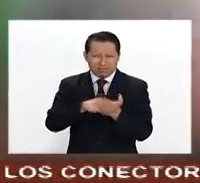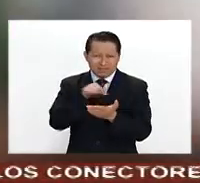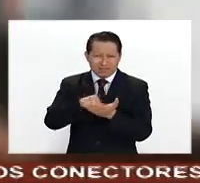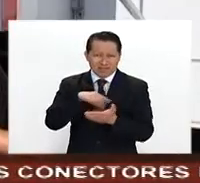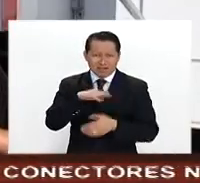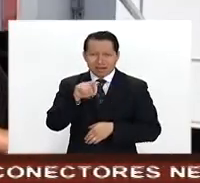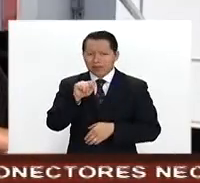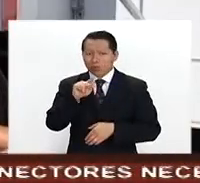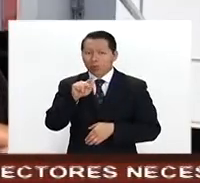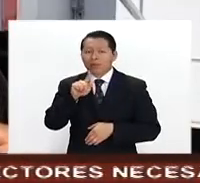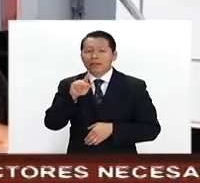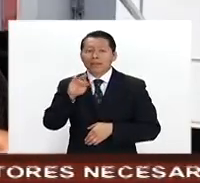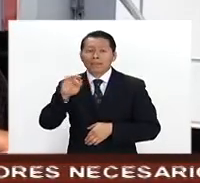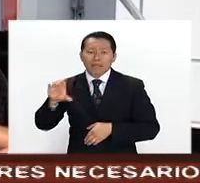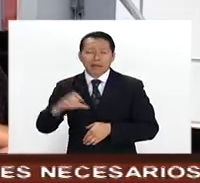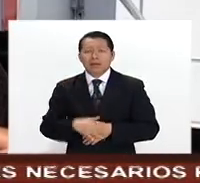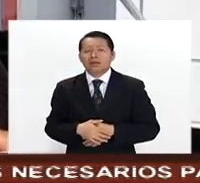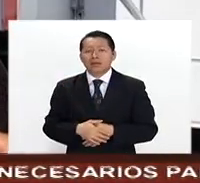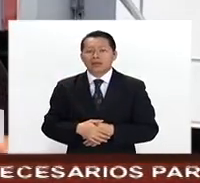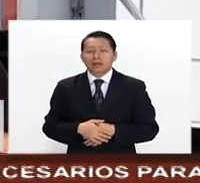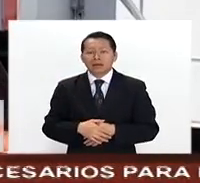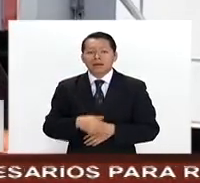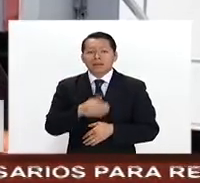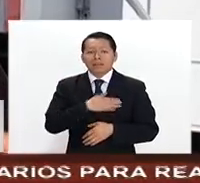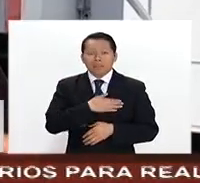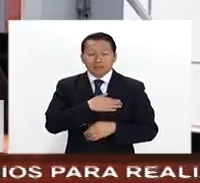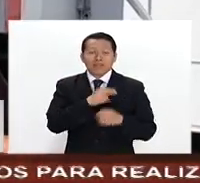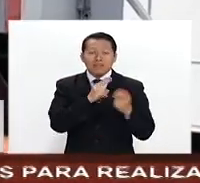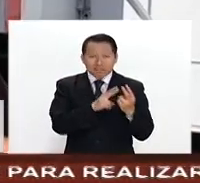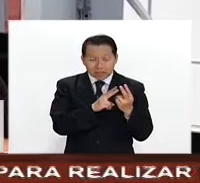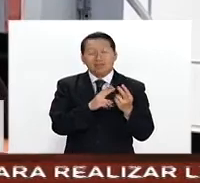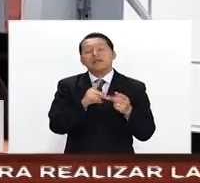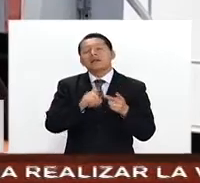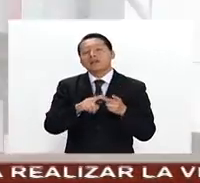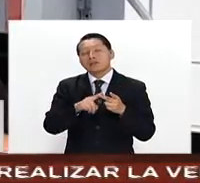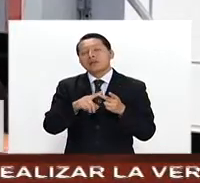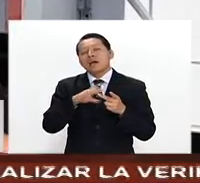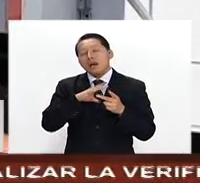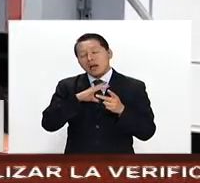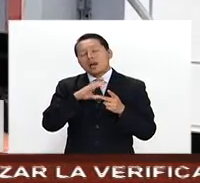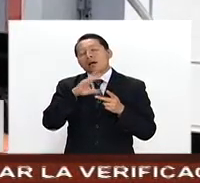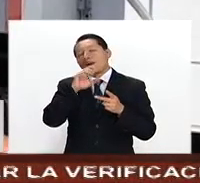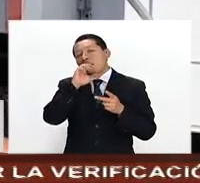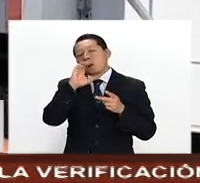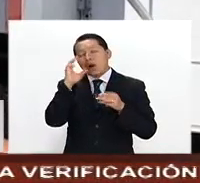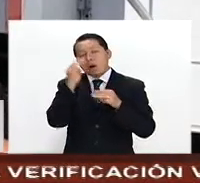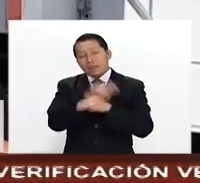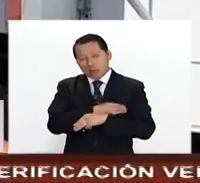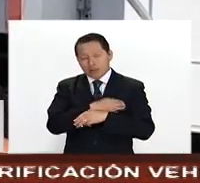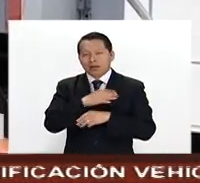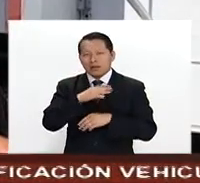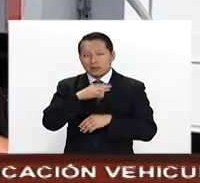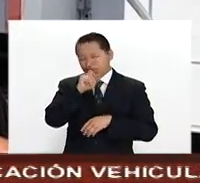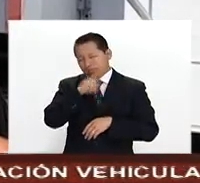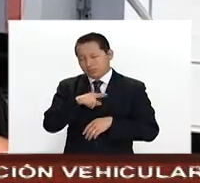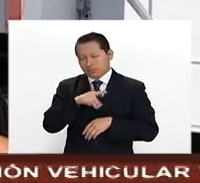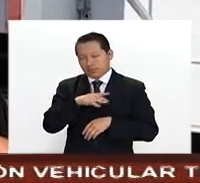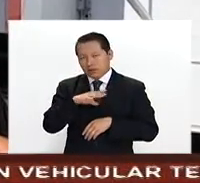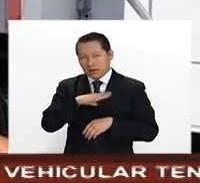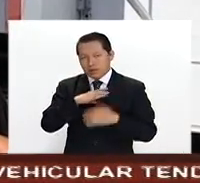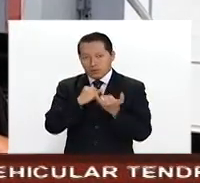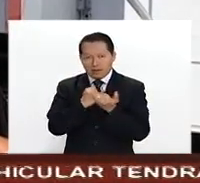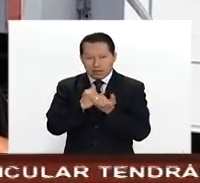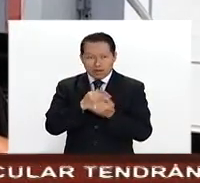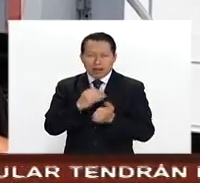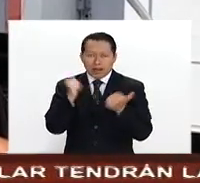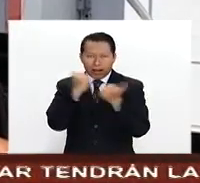Tultepec. Mis vecinos, una comadre, una ahijada, es mi gente y me duele